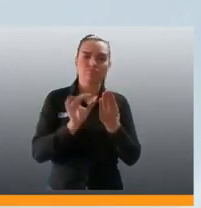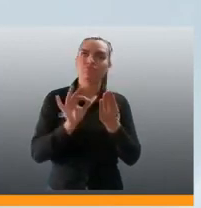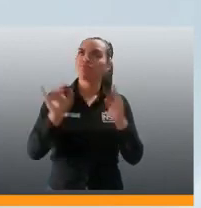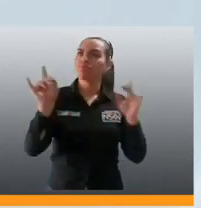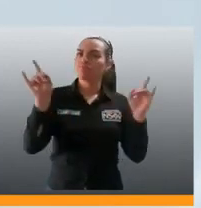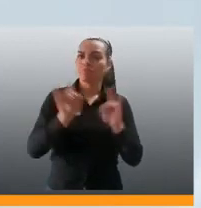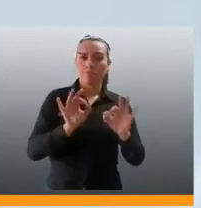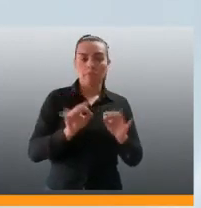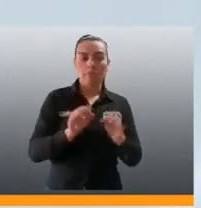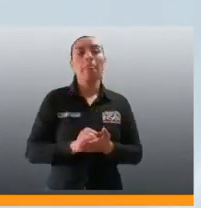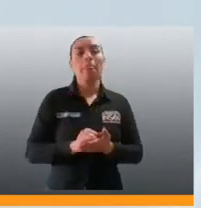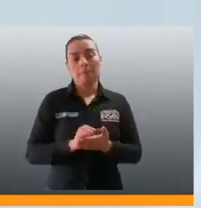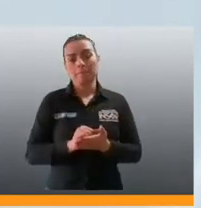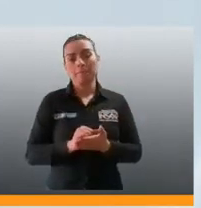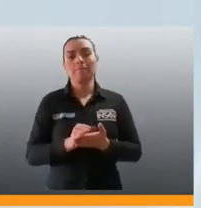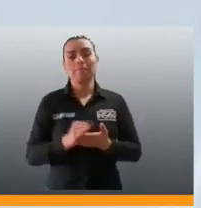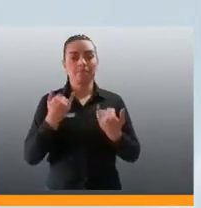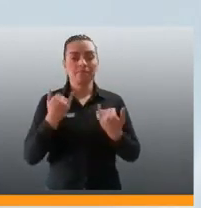ahí pues en el Padlet es